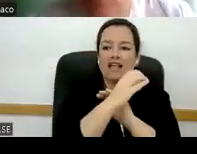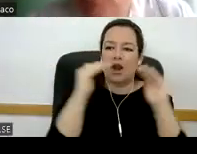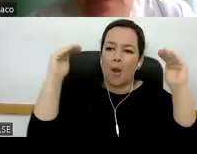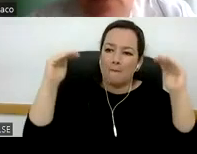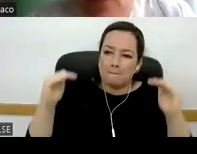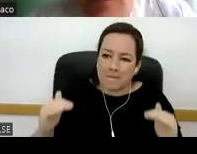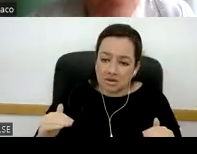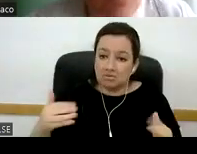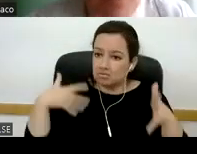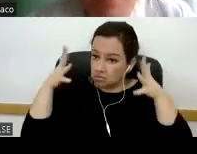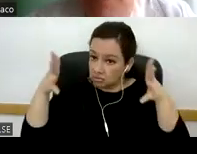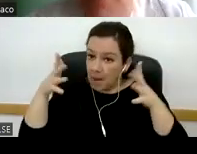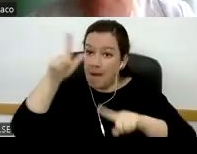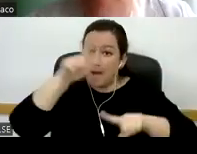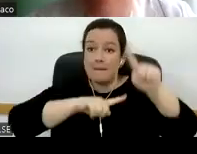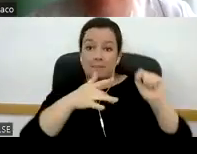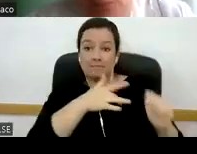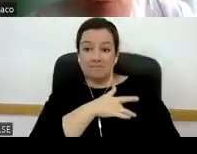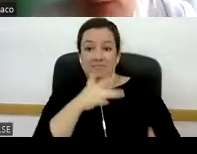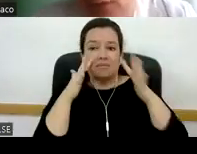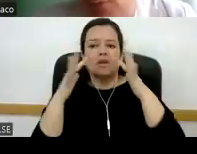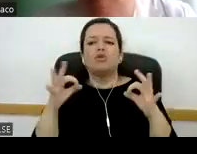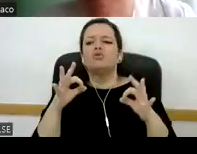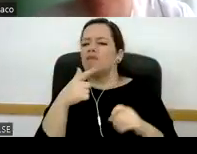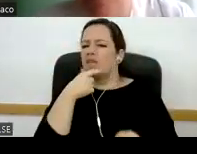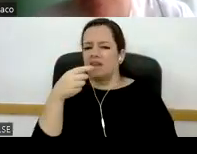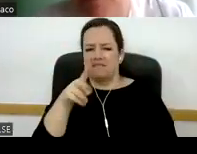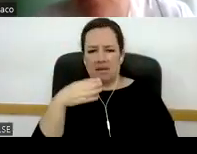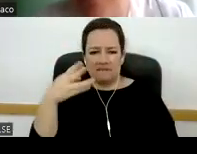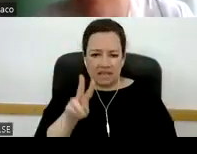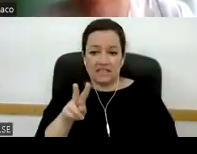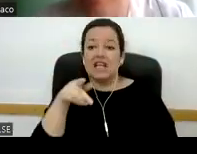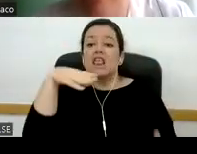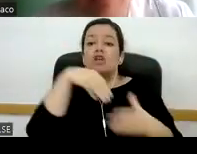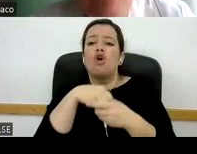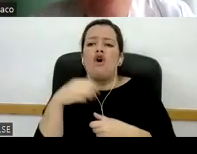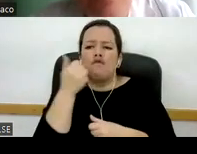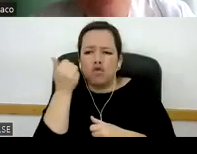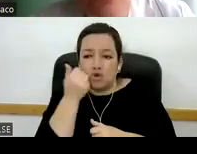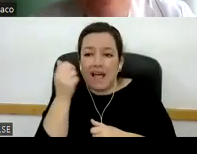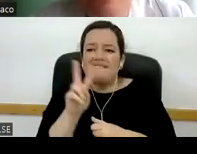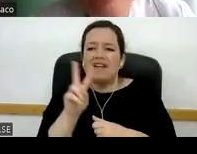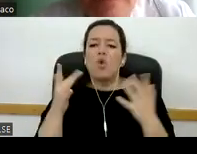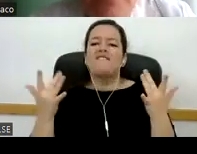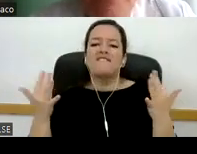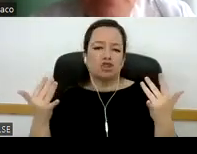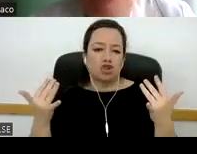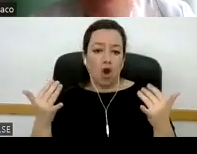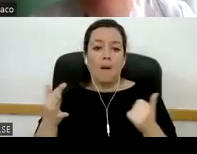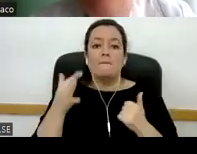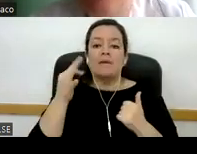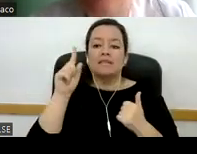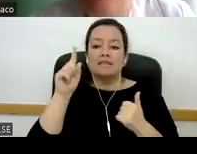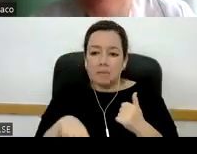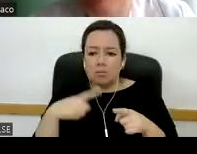B3 a todos los pacientes con riesgo cardiovascular, vitamina B3, que las vamos a encontrar, como veis aquí, en frutas, verduras, frescas sobre todo, y también en varios